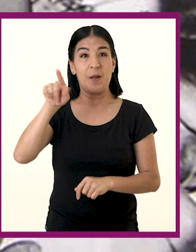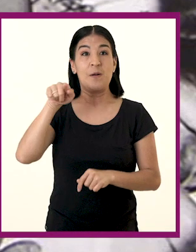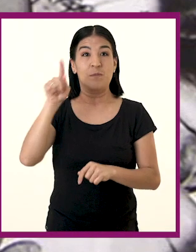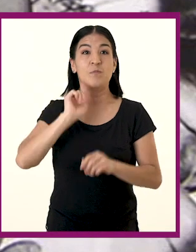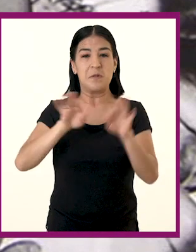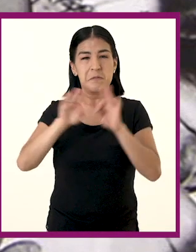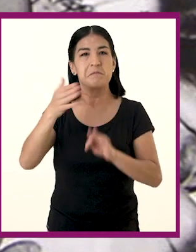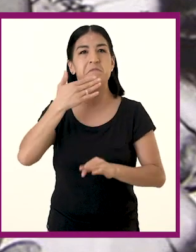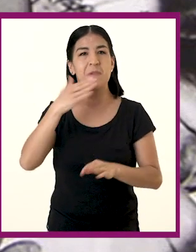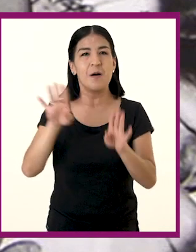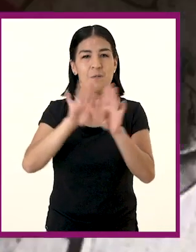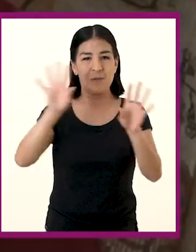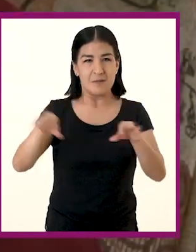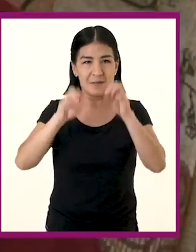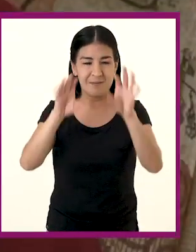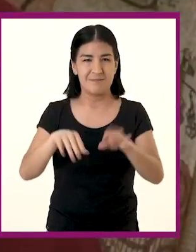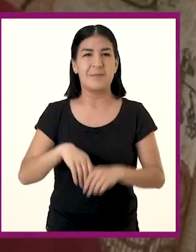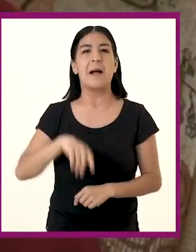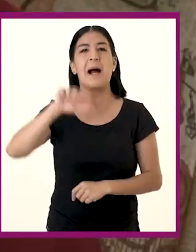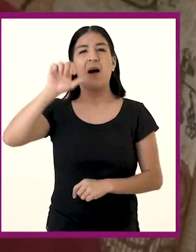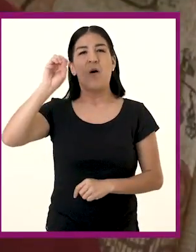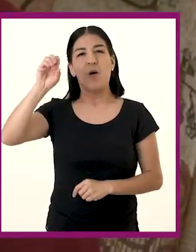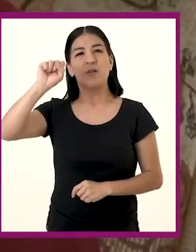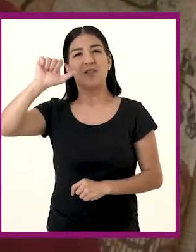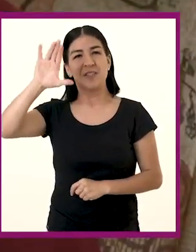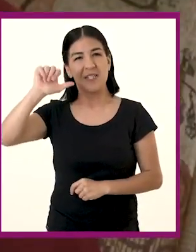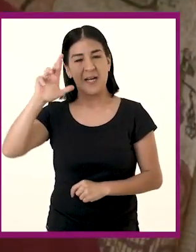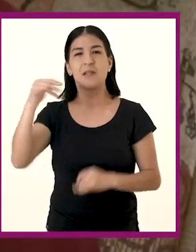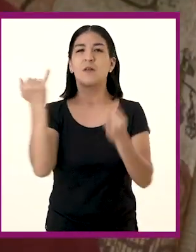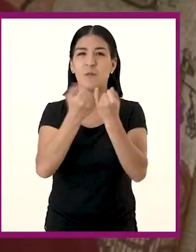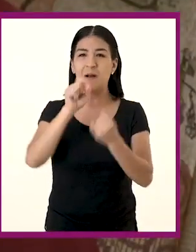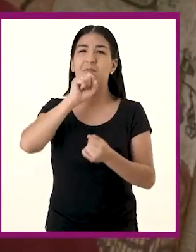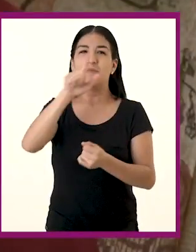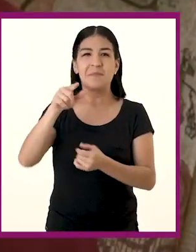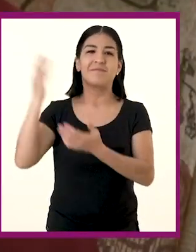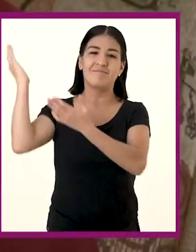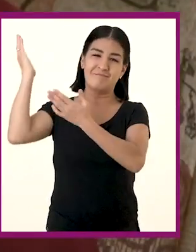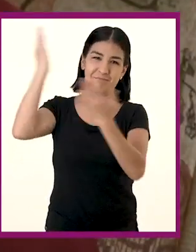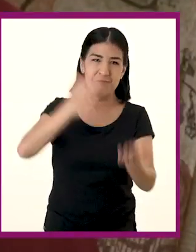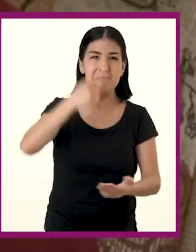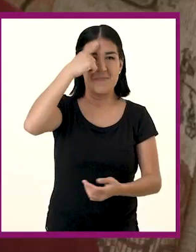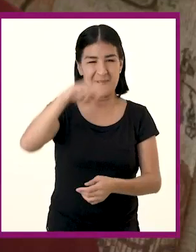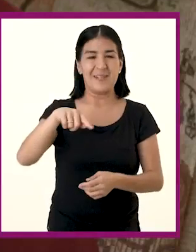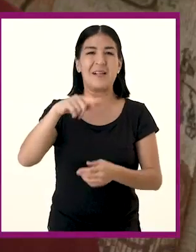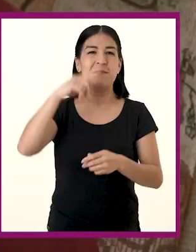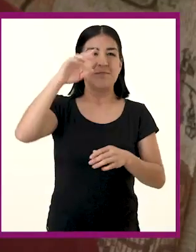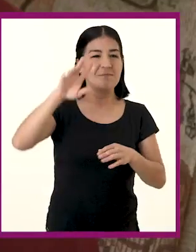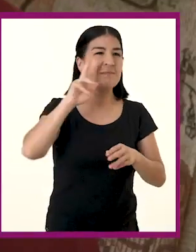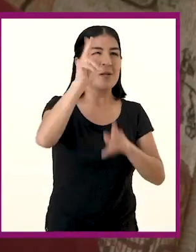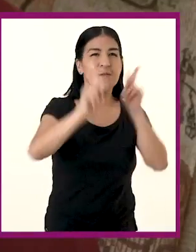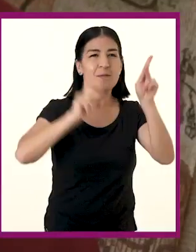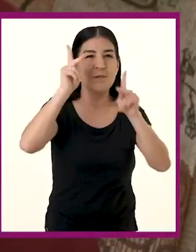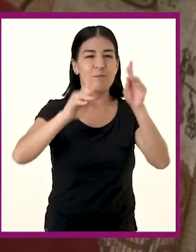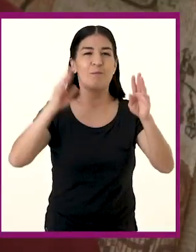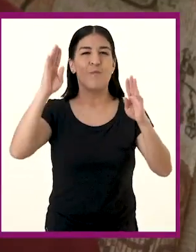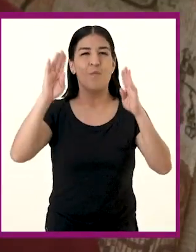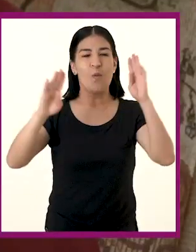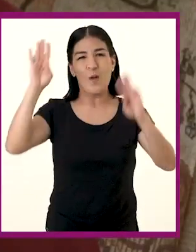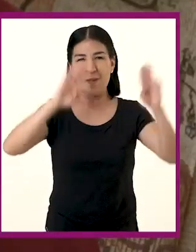falleció. También el trabajo con Oscar Ichazo, que lo manda a traer de Nueva York para La Montaña